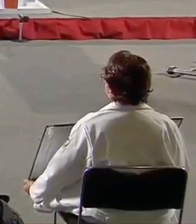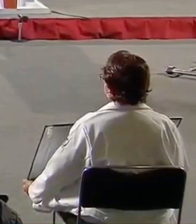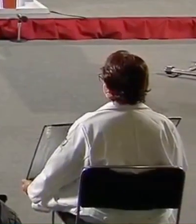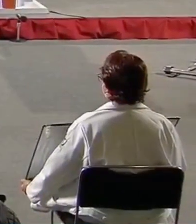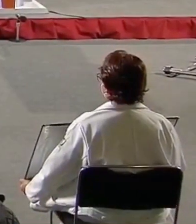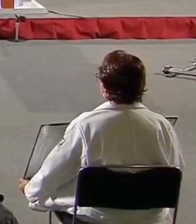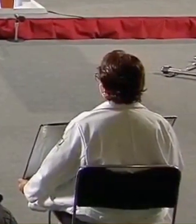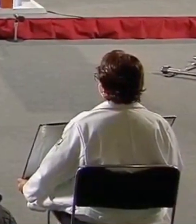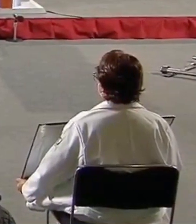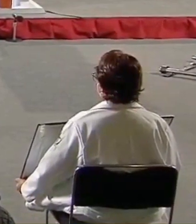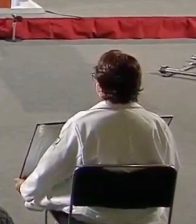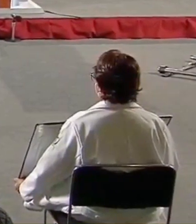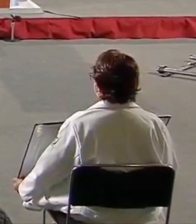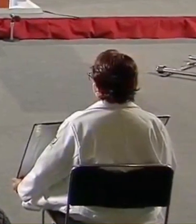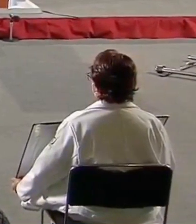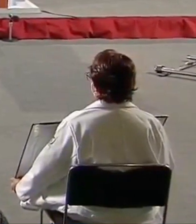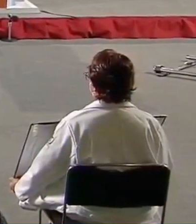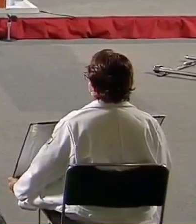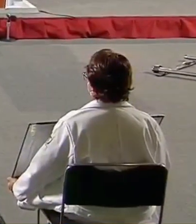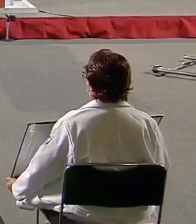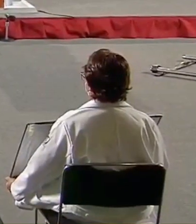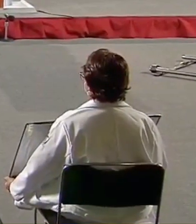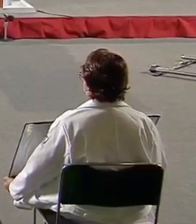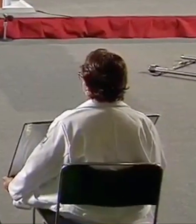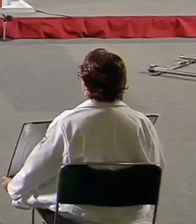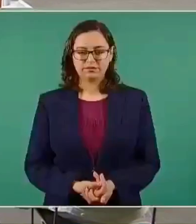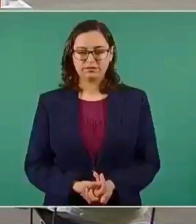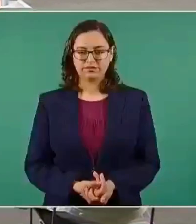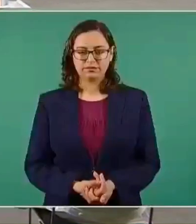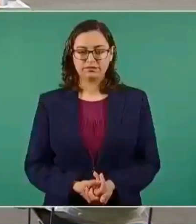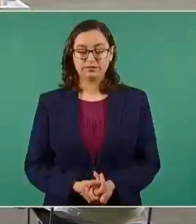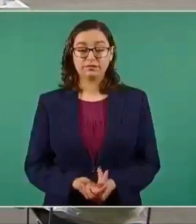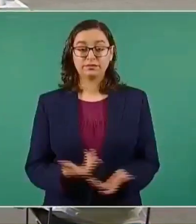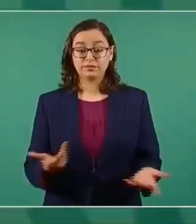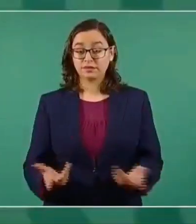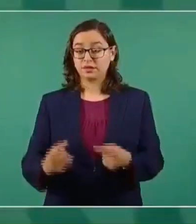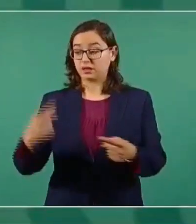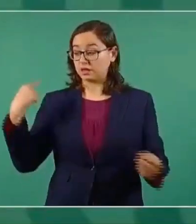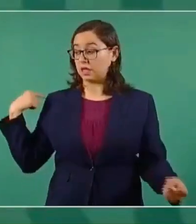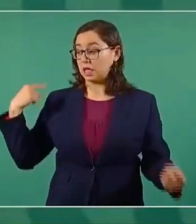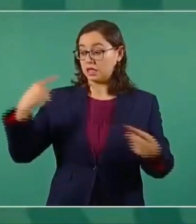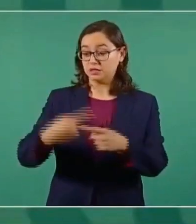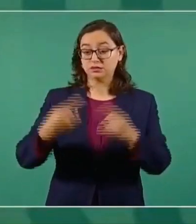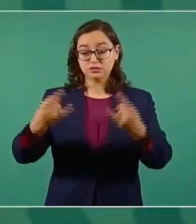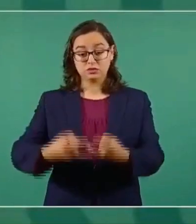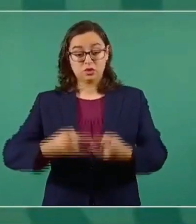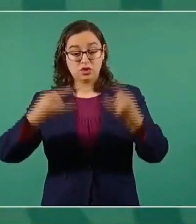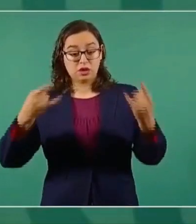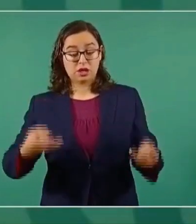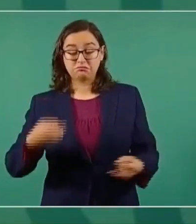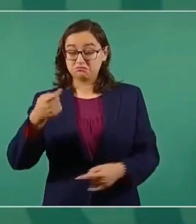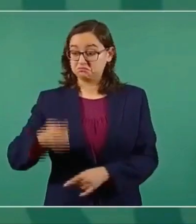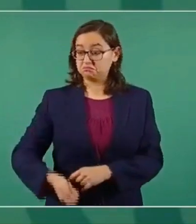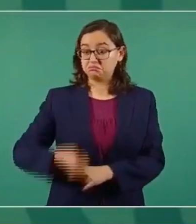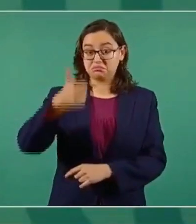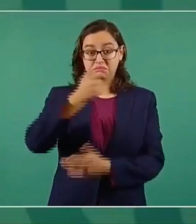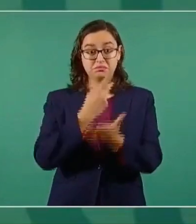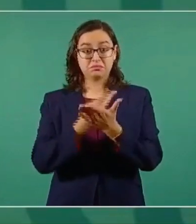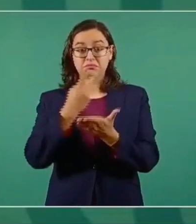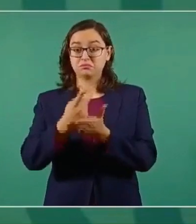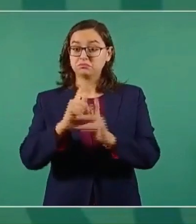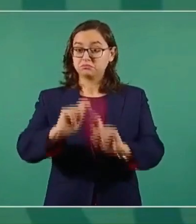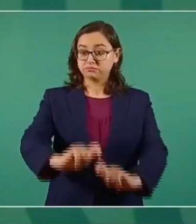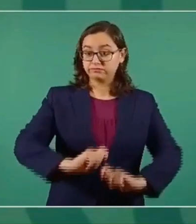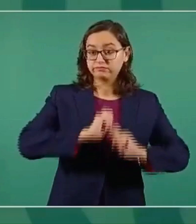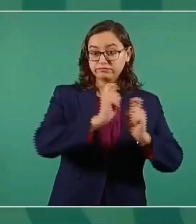máxima presea que otorga el Estado mexicano. El personal de salud de las instituciones mexicanas